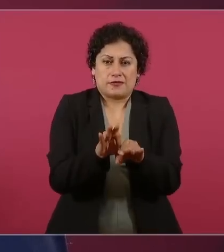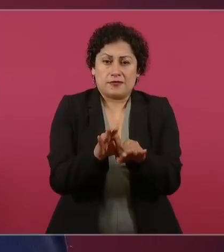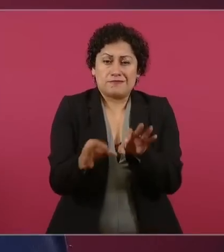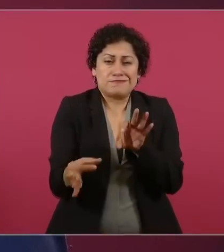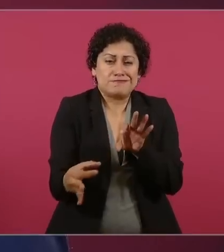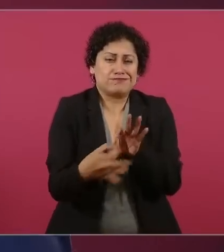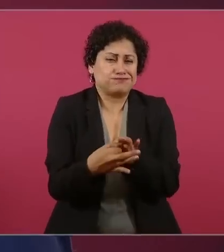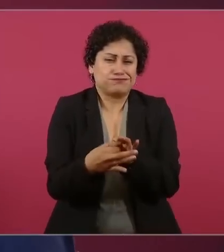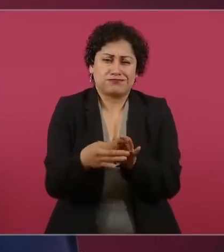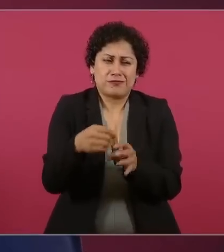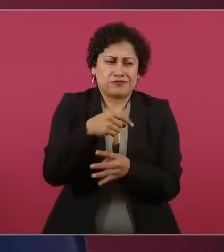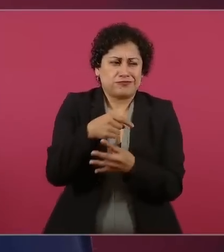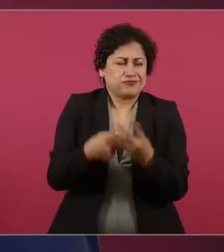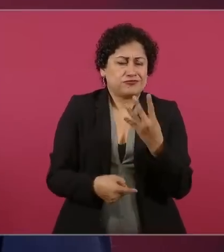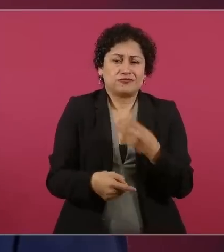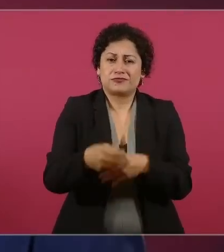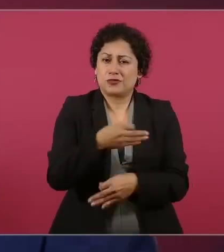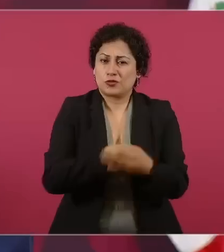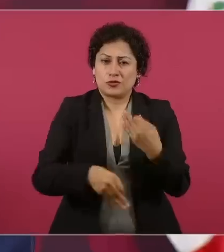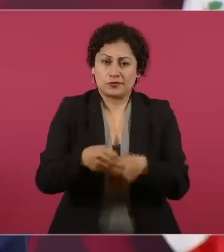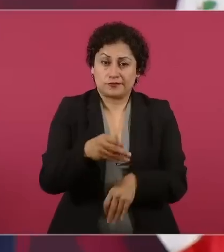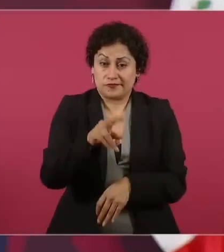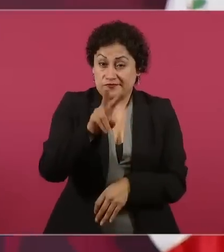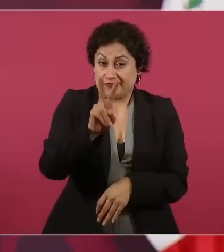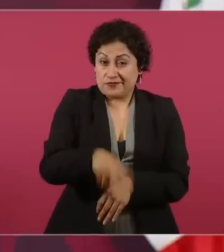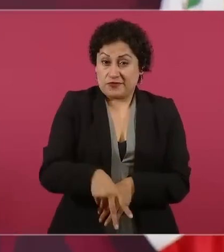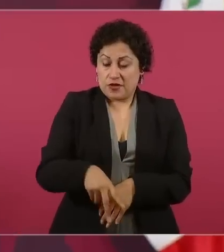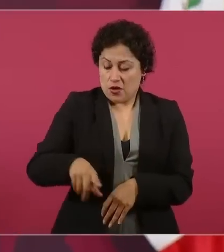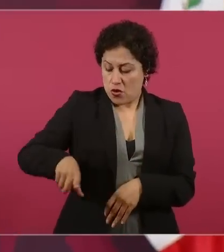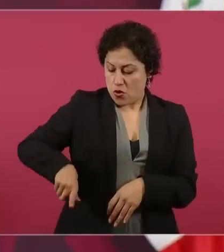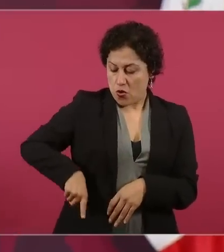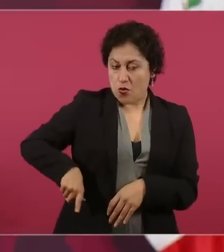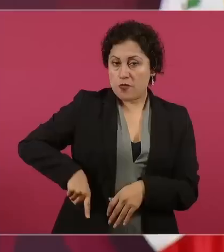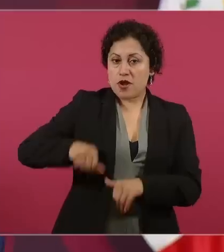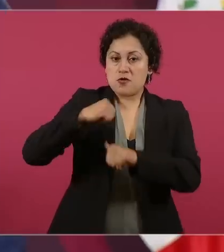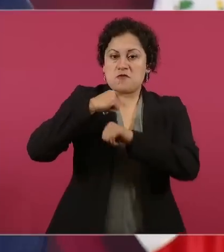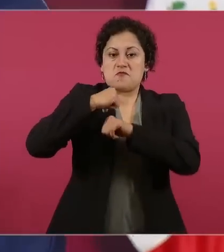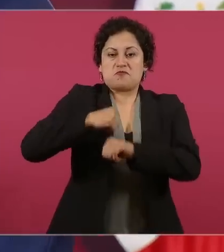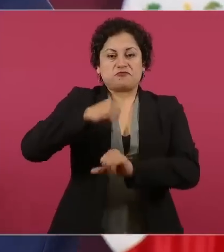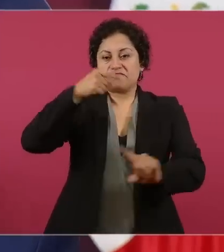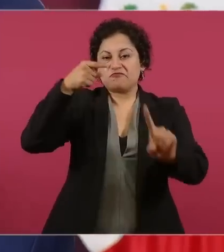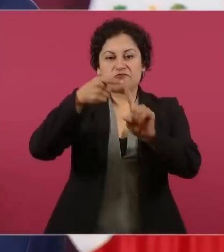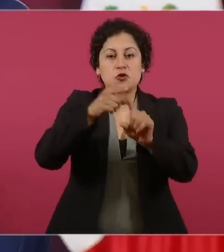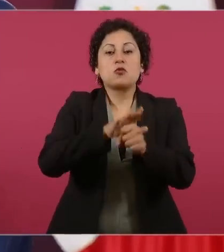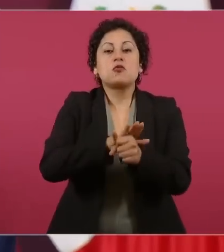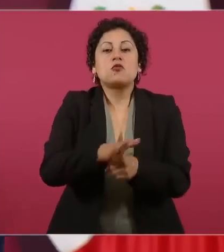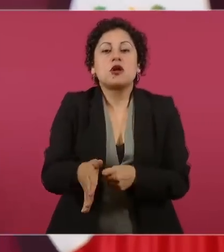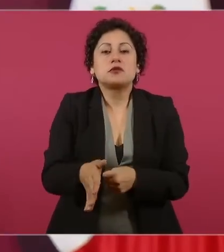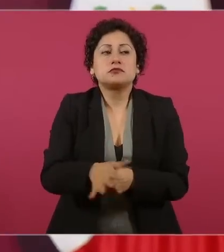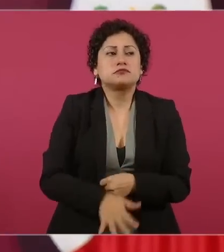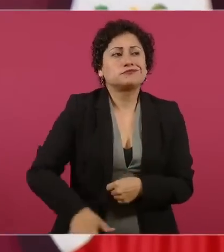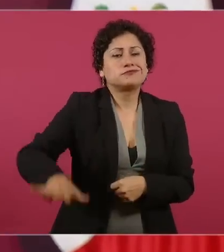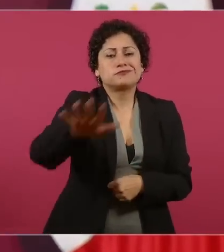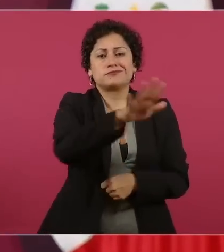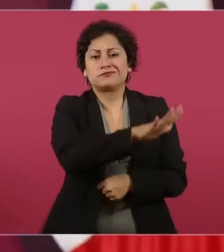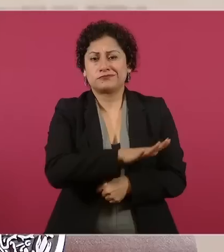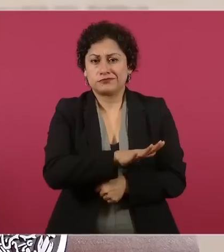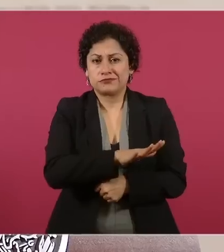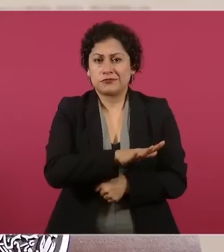La función principal de un gobierno es garantizar la felicidad del pueblo,